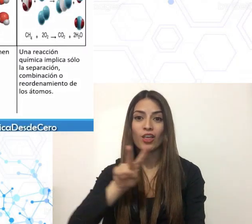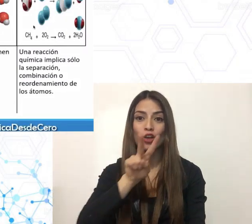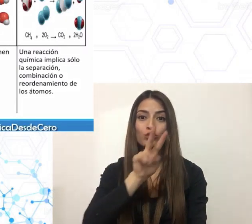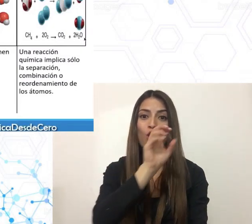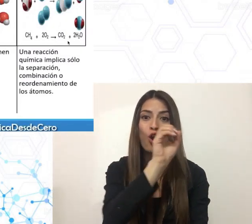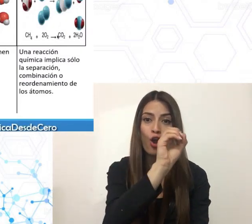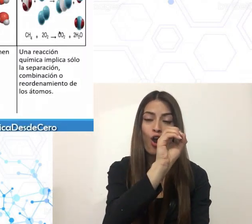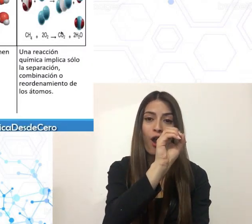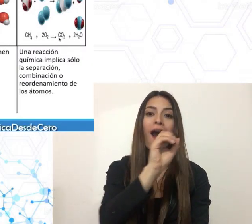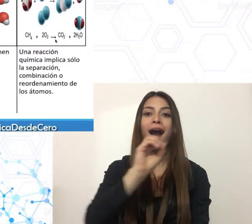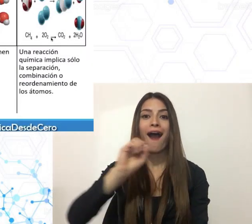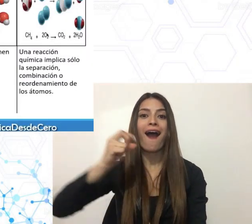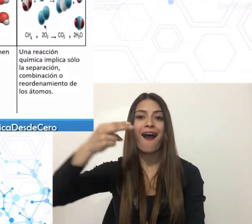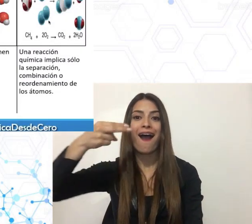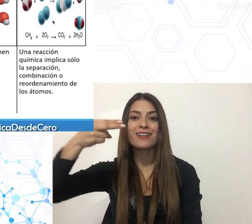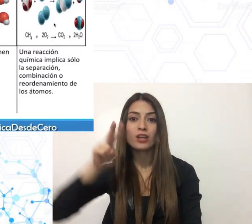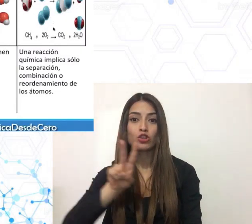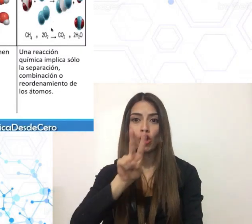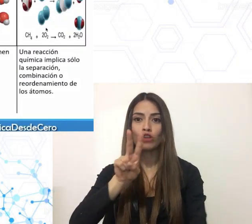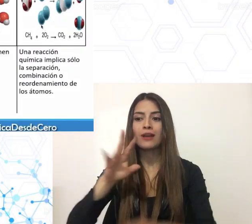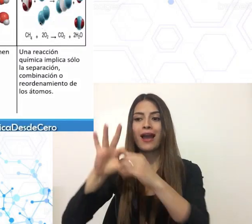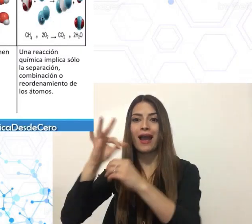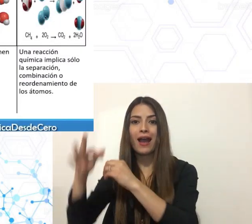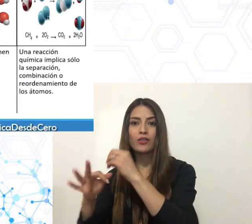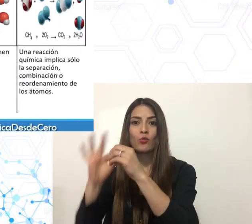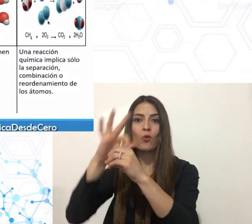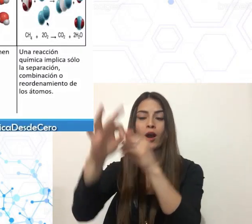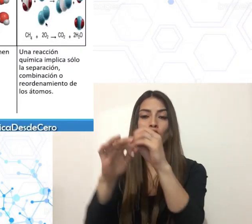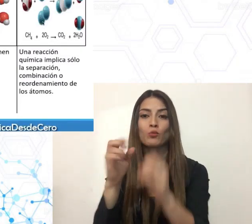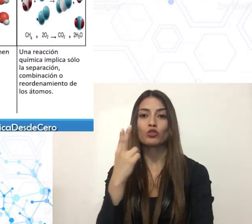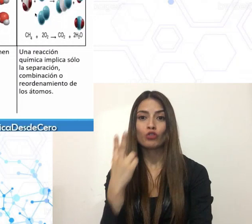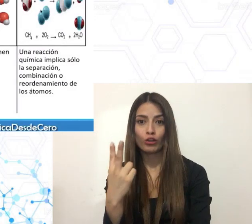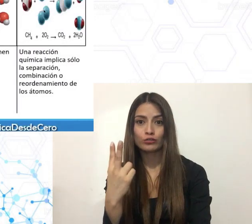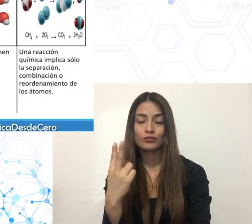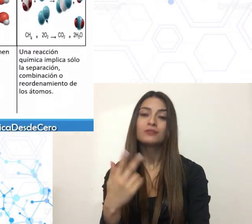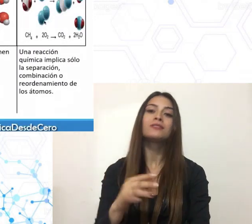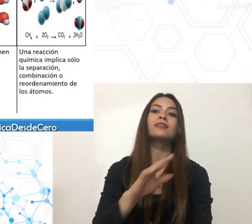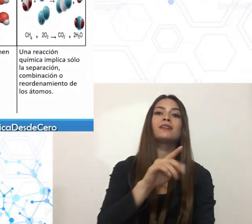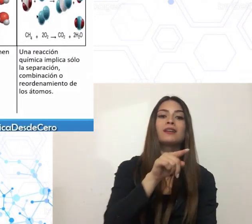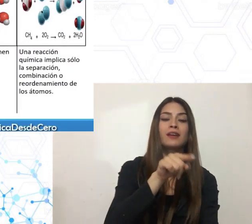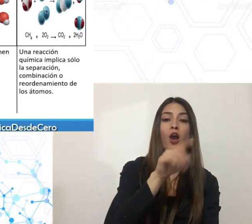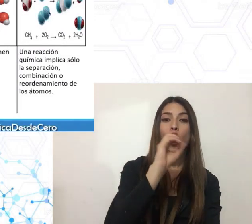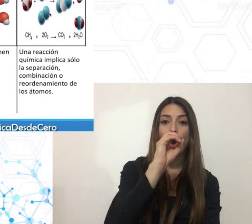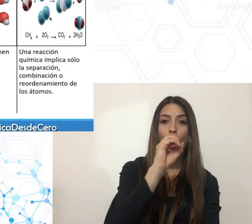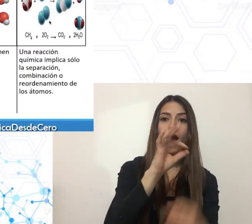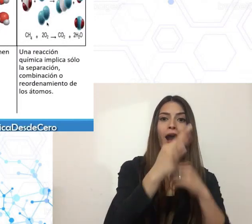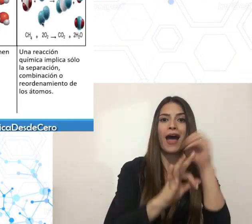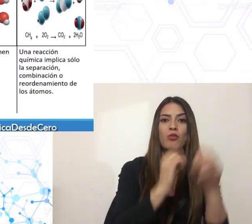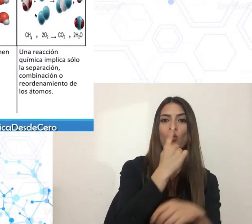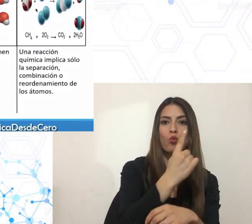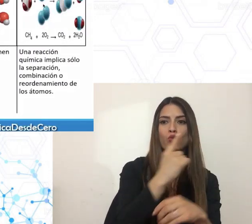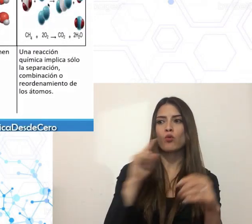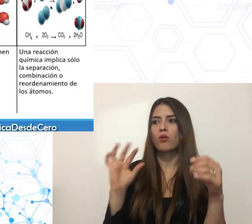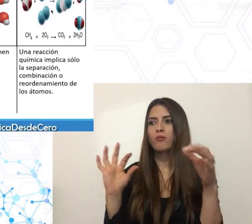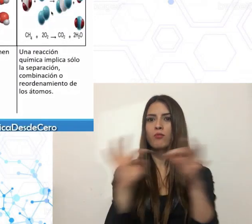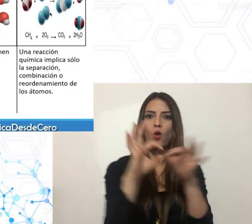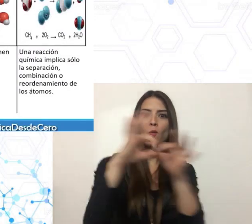Dalton dice que una reacción química implica la separación o combinación